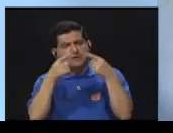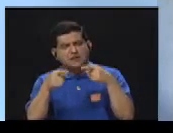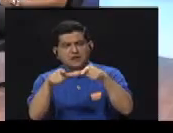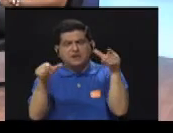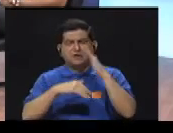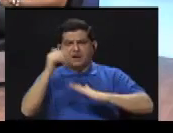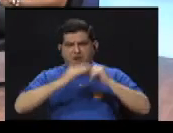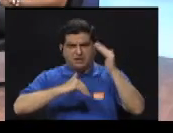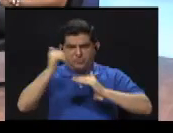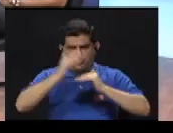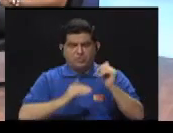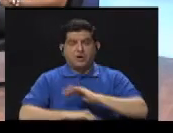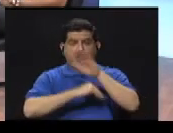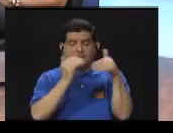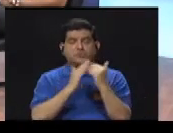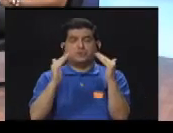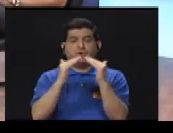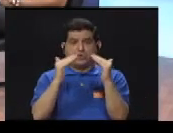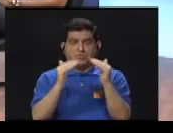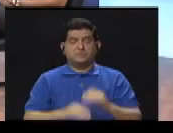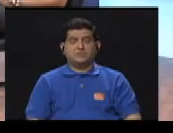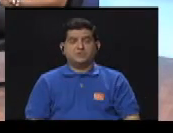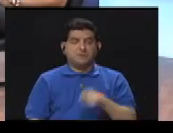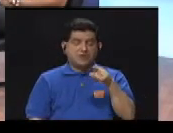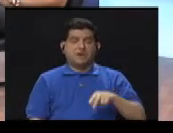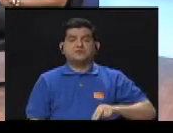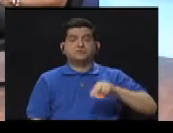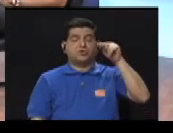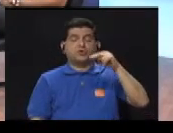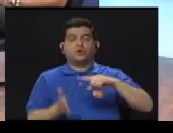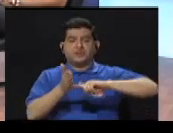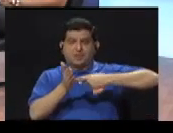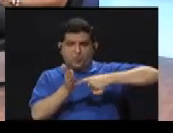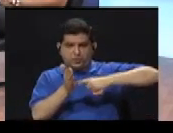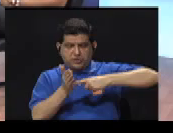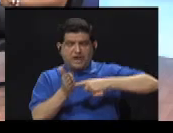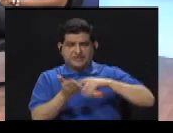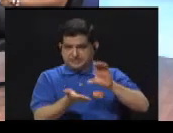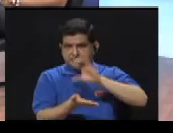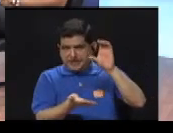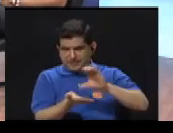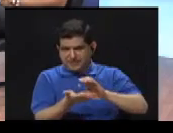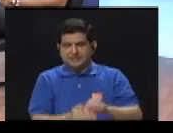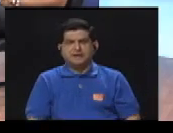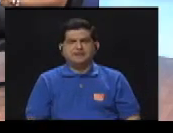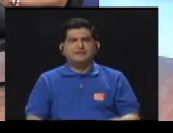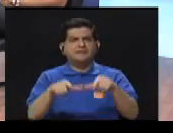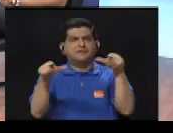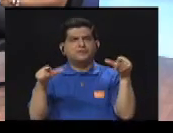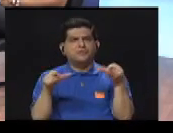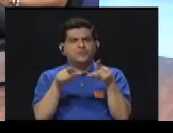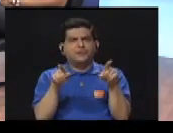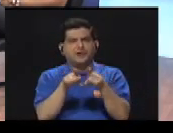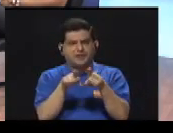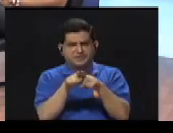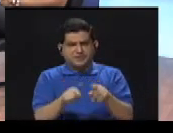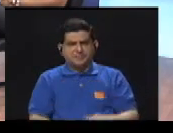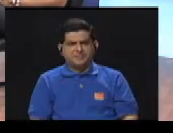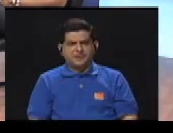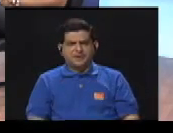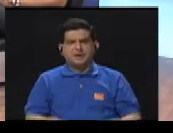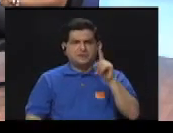Igual, todos vivíamos ahí. Esto es en la zona norte de Buenos Aires, de la capital. Uh-huh. Es una zona también